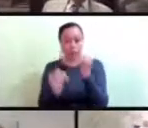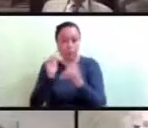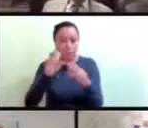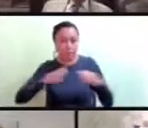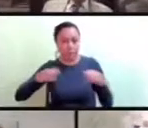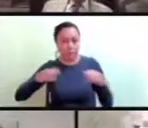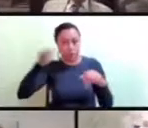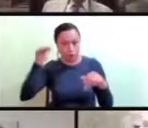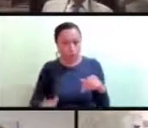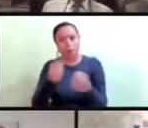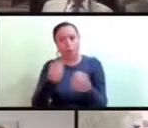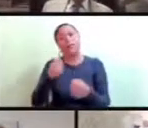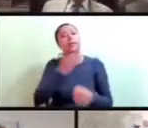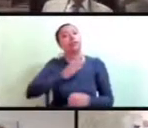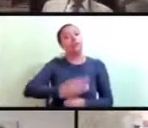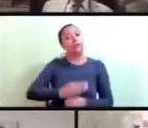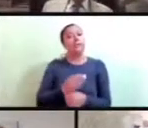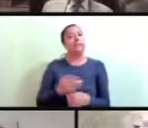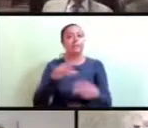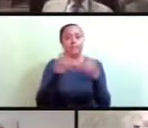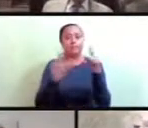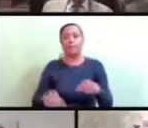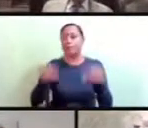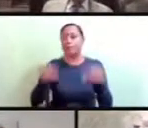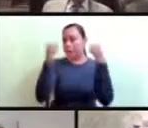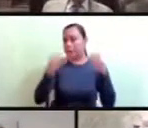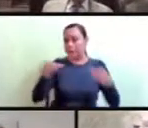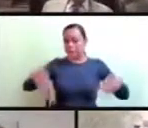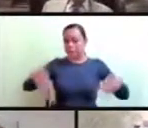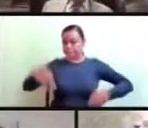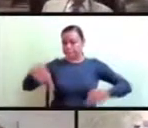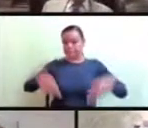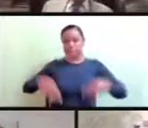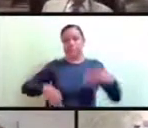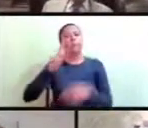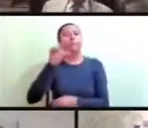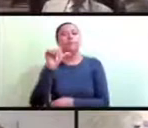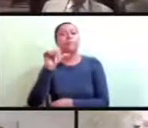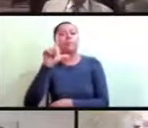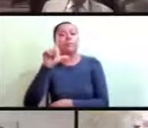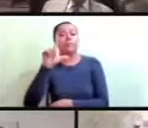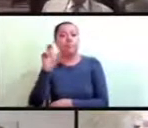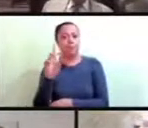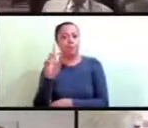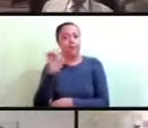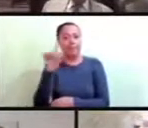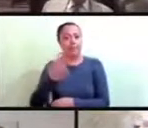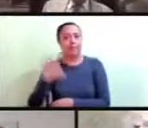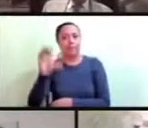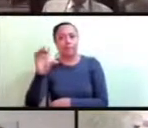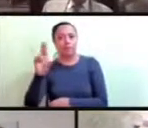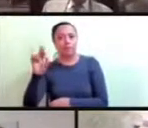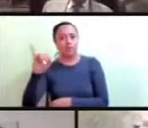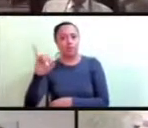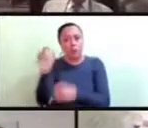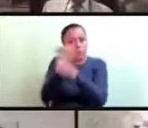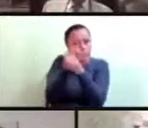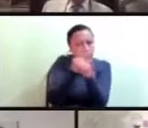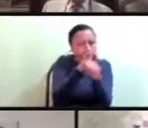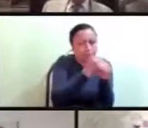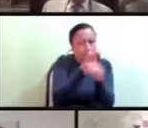Nación. En artes escénicas, Claudio de Jesús Valdés Curi, quien con sus investigaciones ha enriquecido siempre sus propuestas y